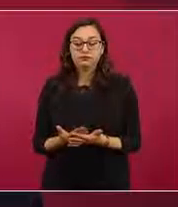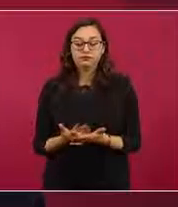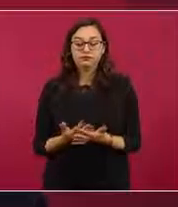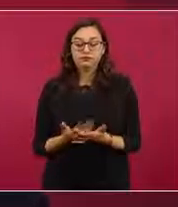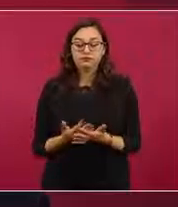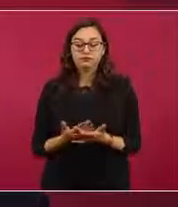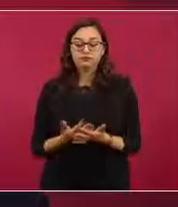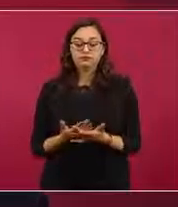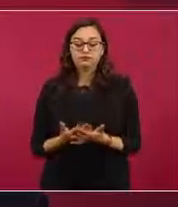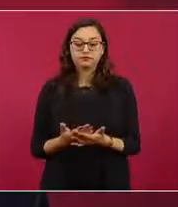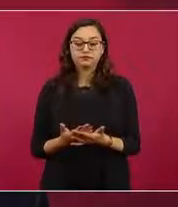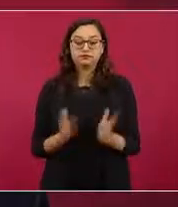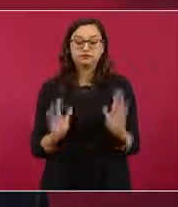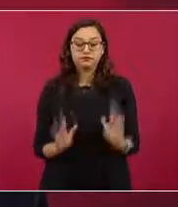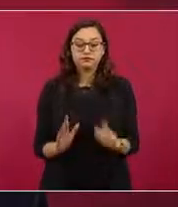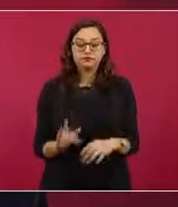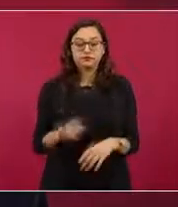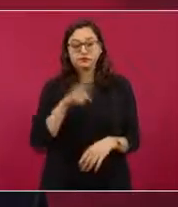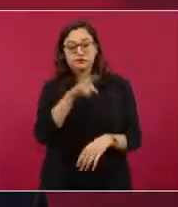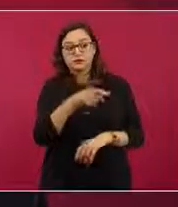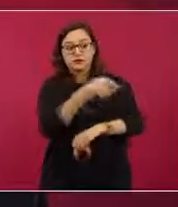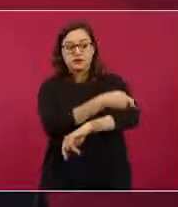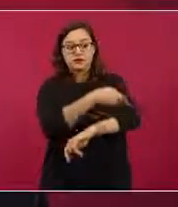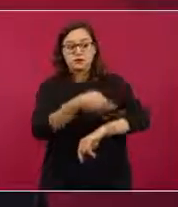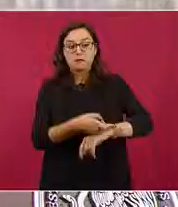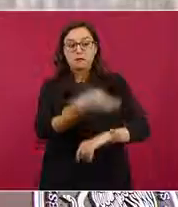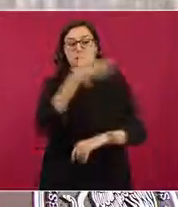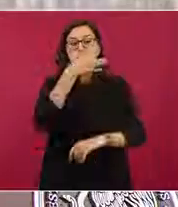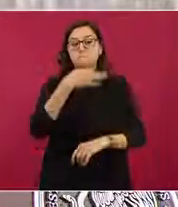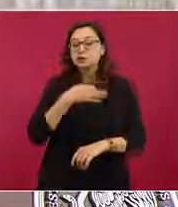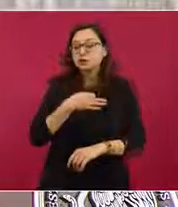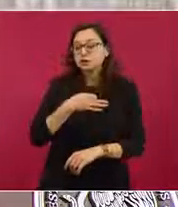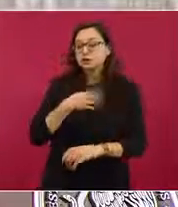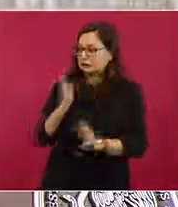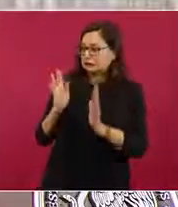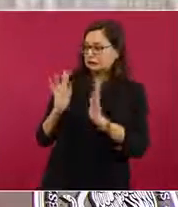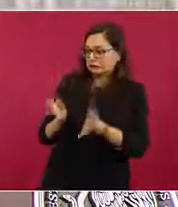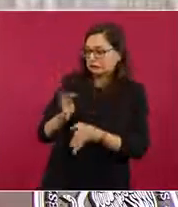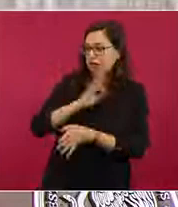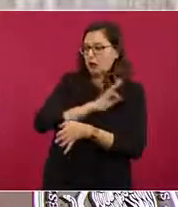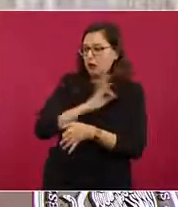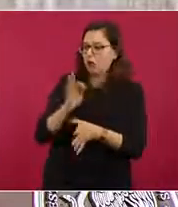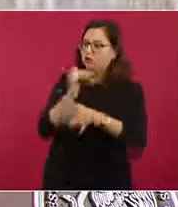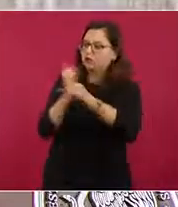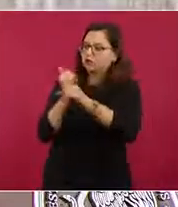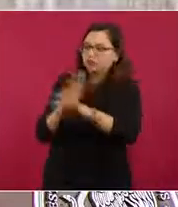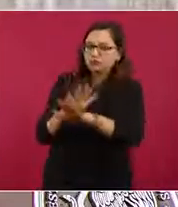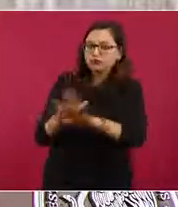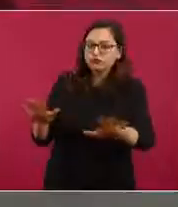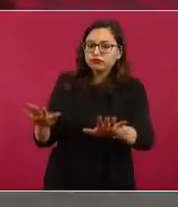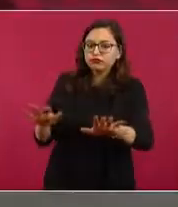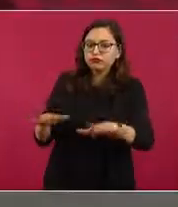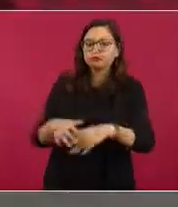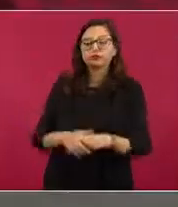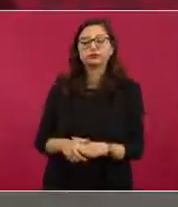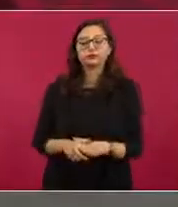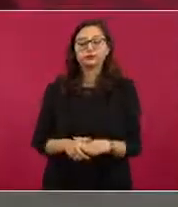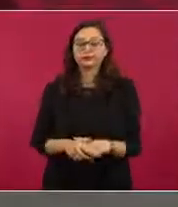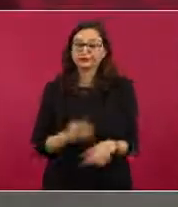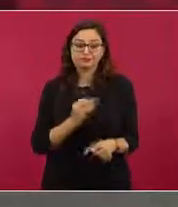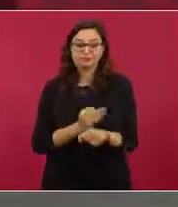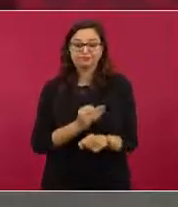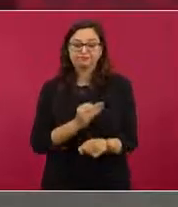dijeran cuándo informar. Y entonces, por